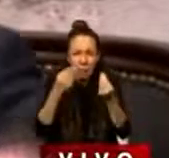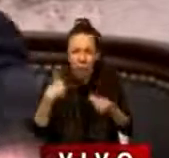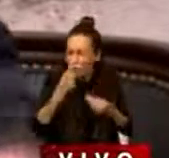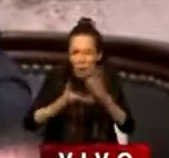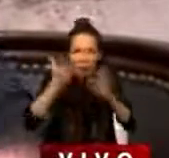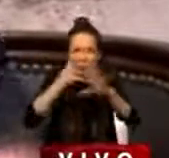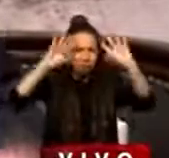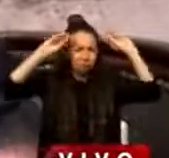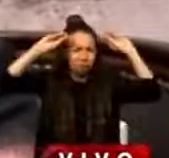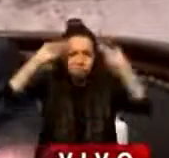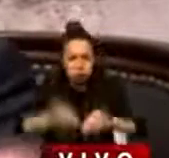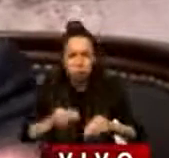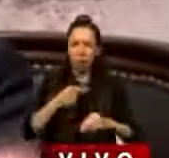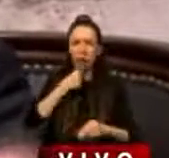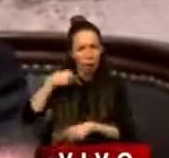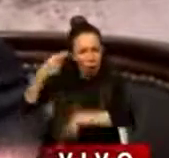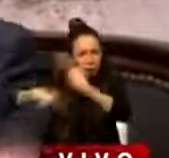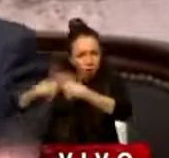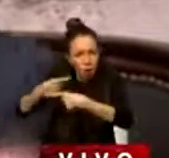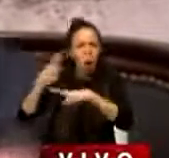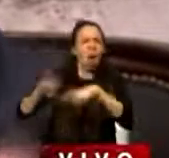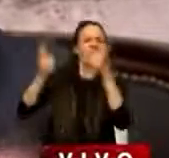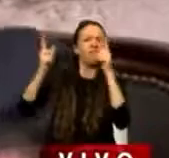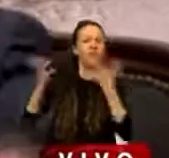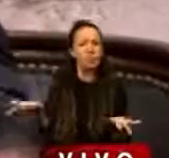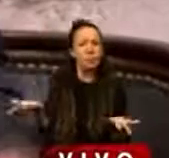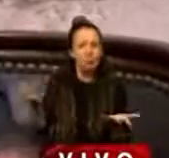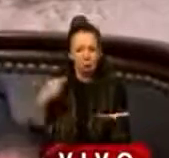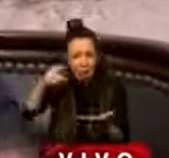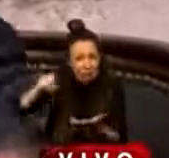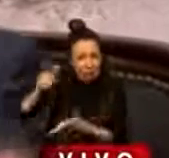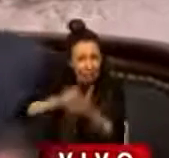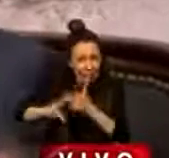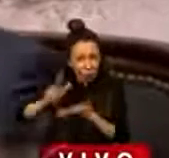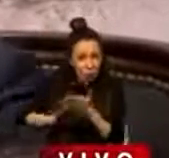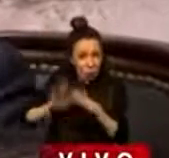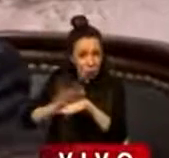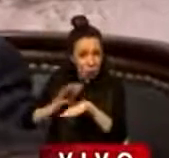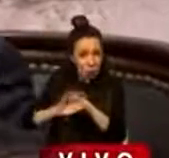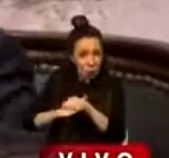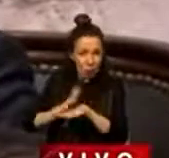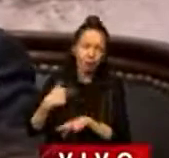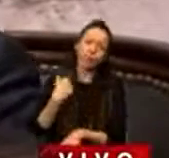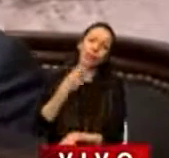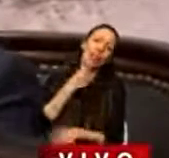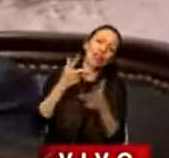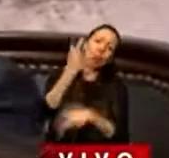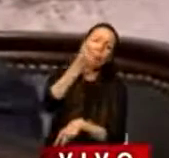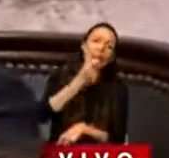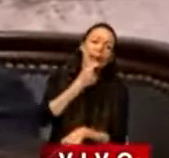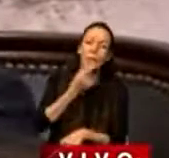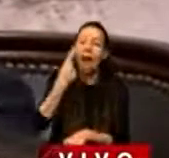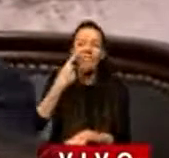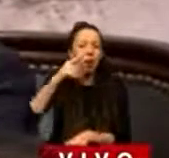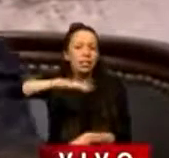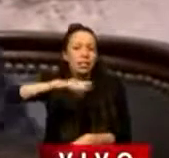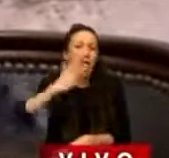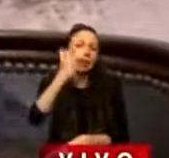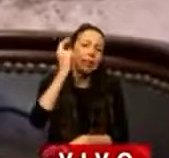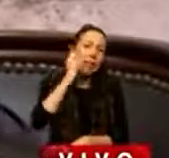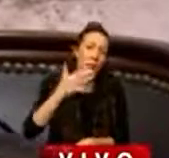la fiesta. ¿De qué responsabilidad me hablan? Pero aparte se los voy a poner con un ejemplo para que lo entienda un chico de 3 años y con perdón